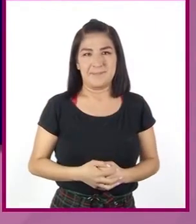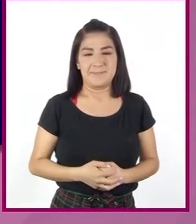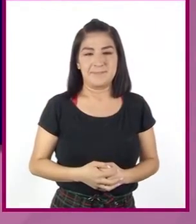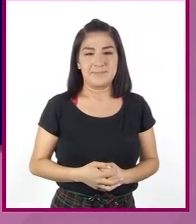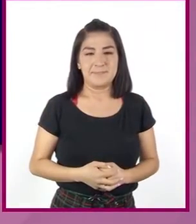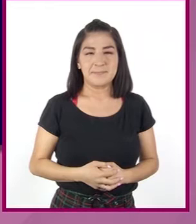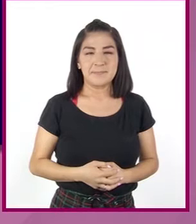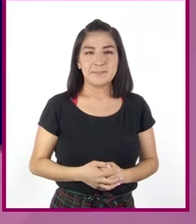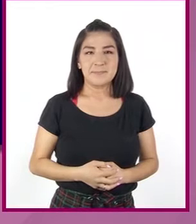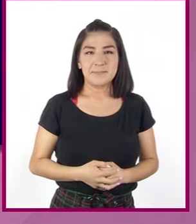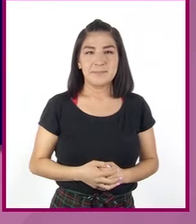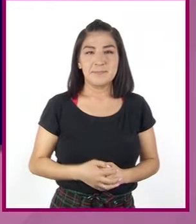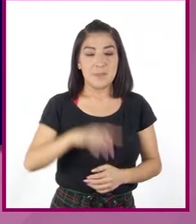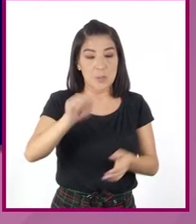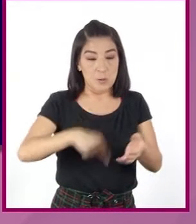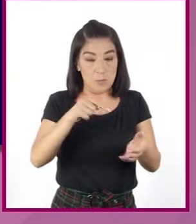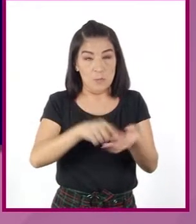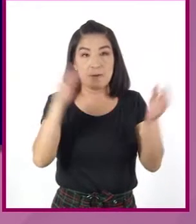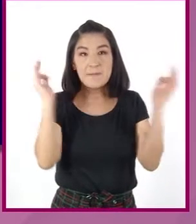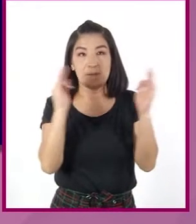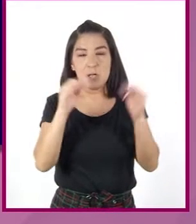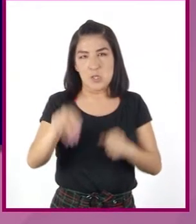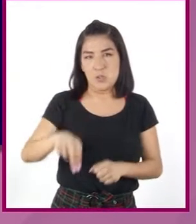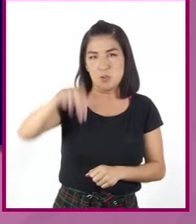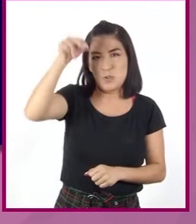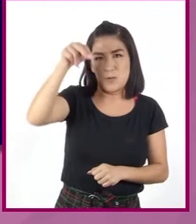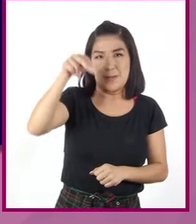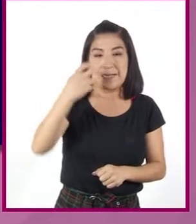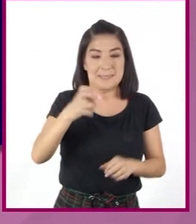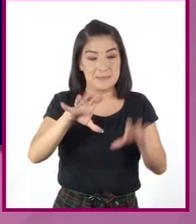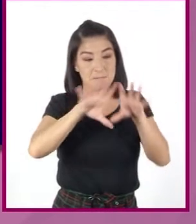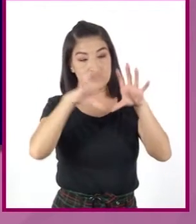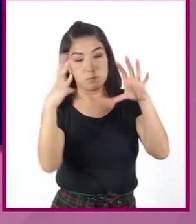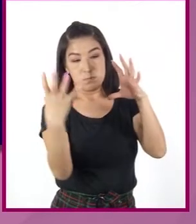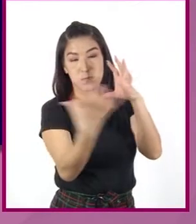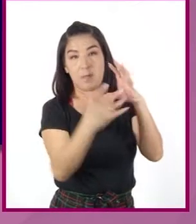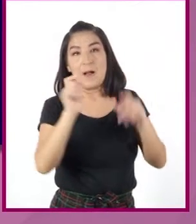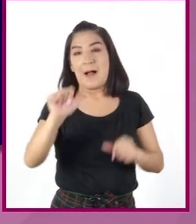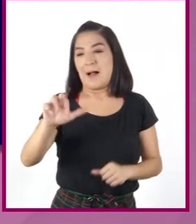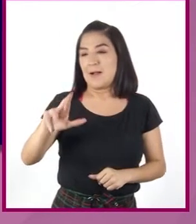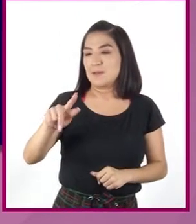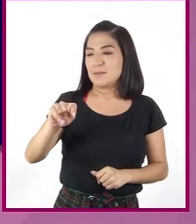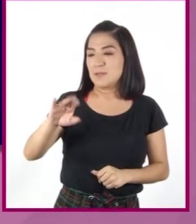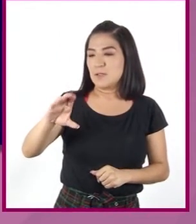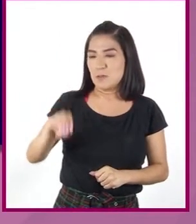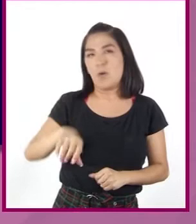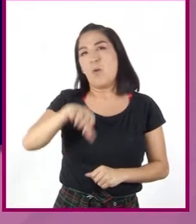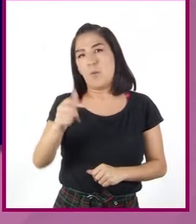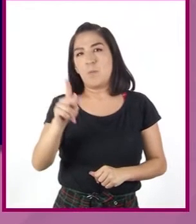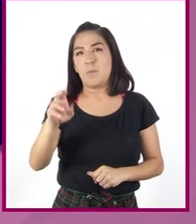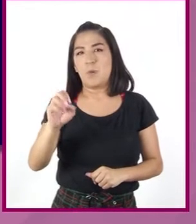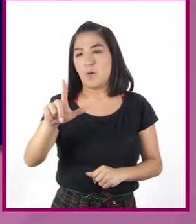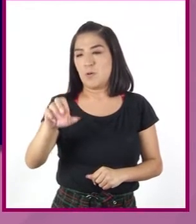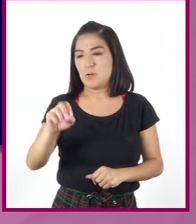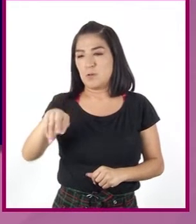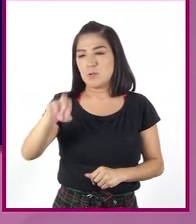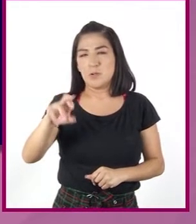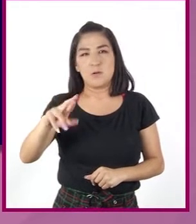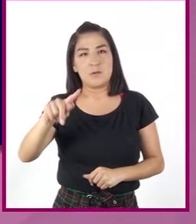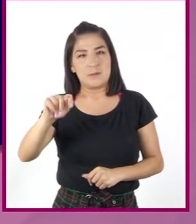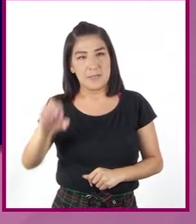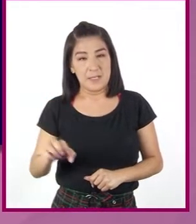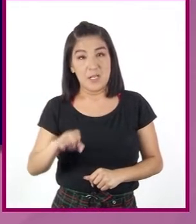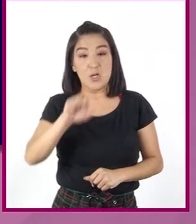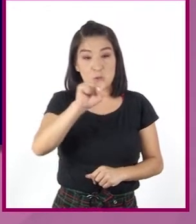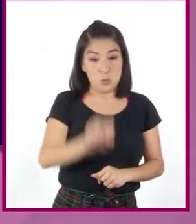Las zonas frías se ubican al norte entre el círculo polar ártico y el polo norte, y al sur desde